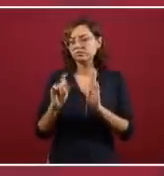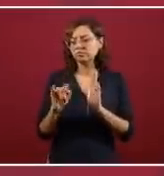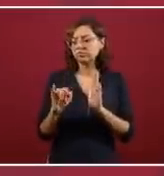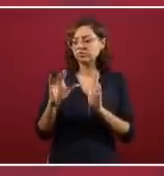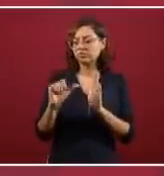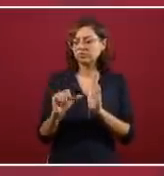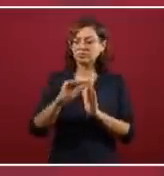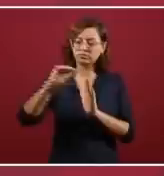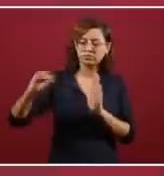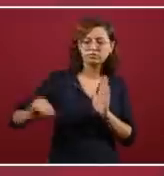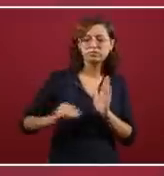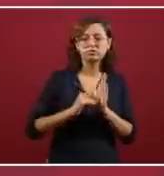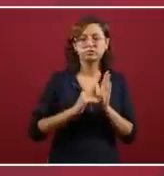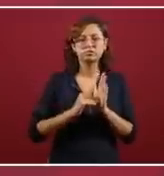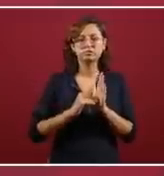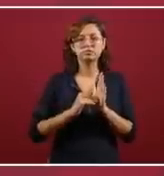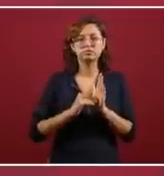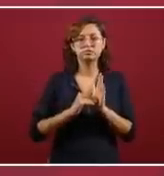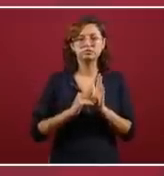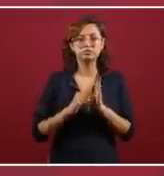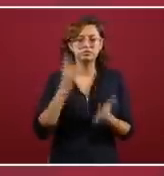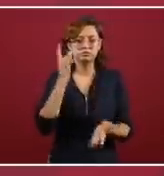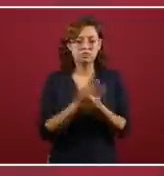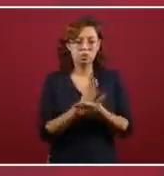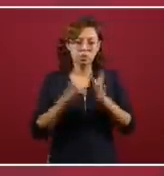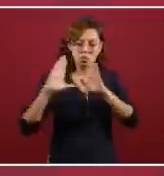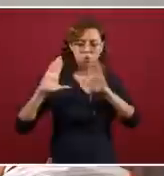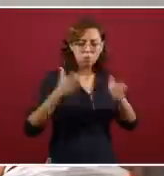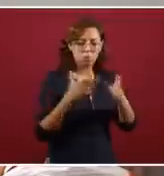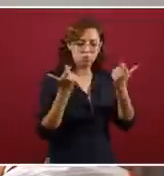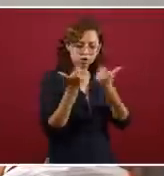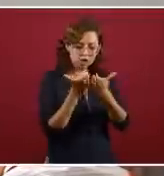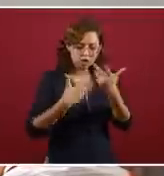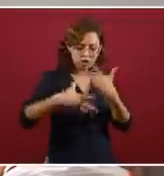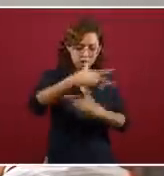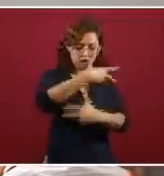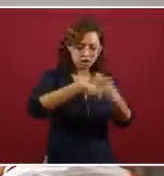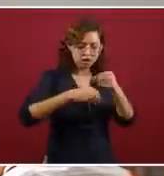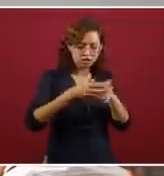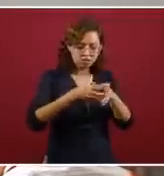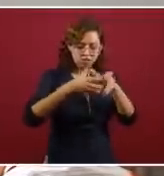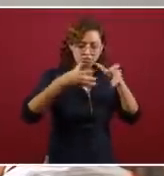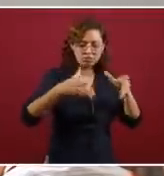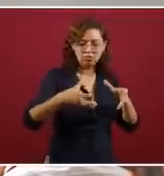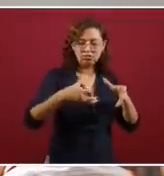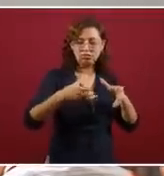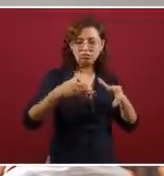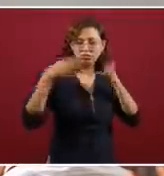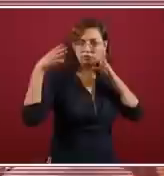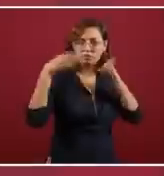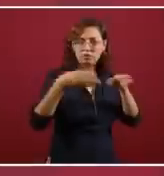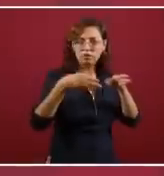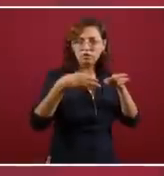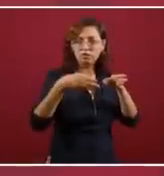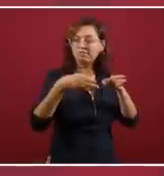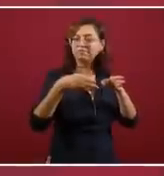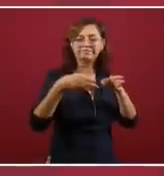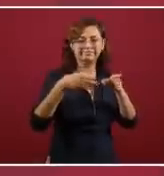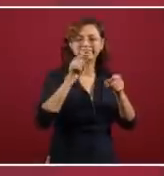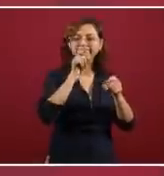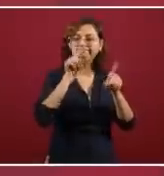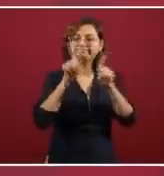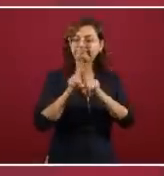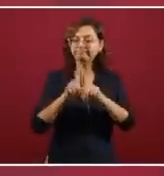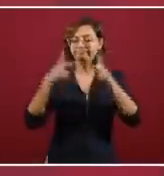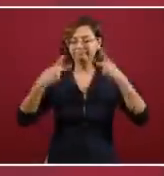no solo se debe de buscar la utilidad en lo económico, sino que se tiene que cuidar a